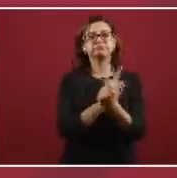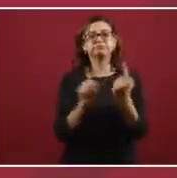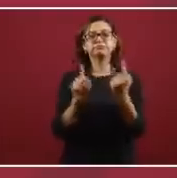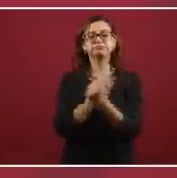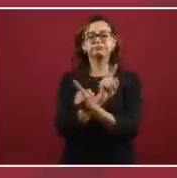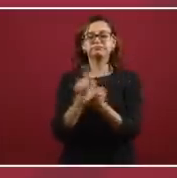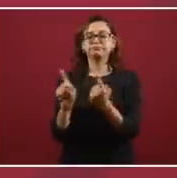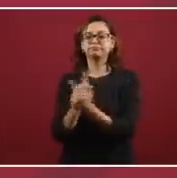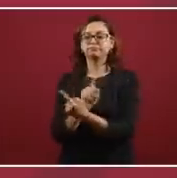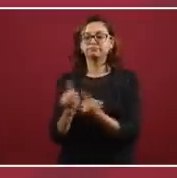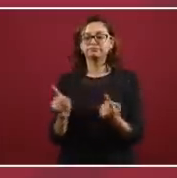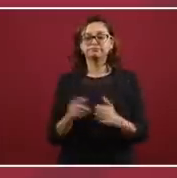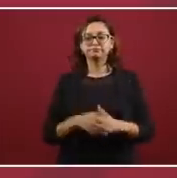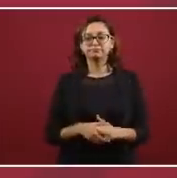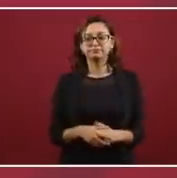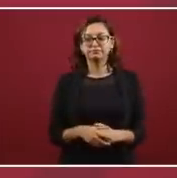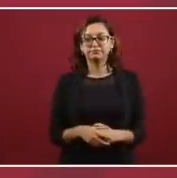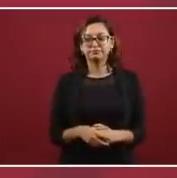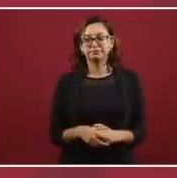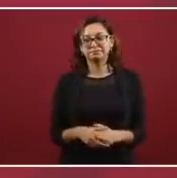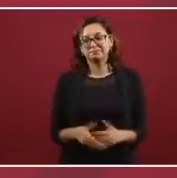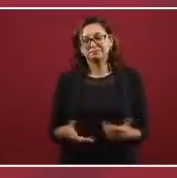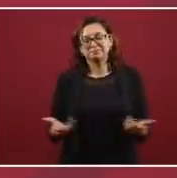pues siempre hay